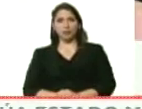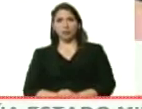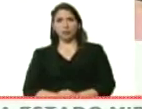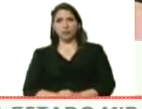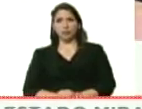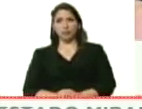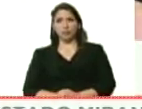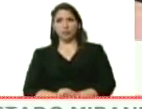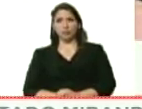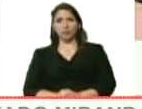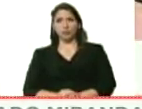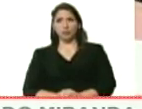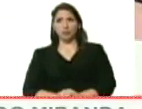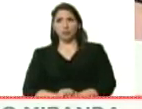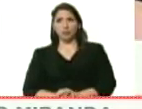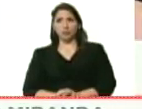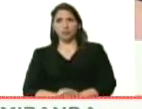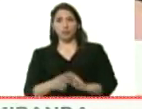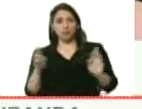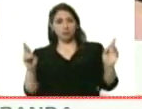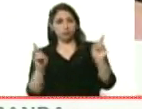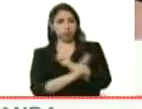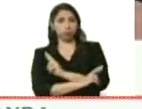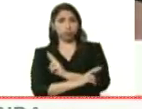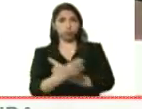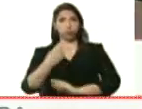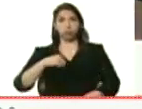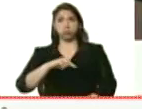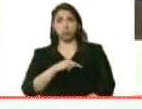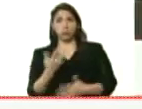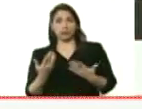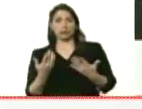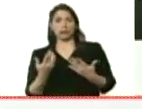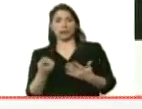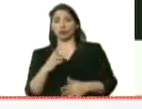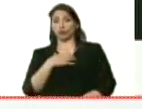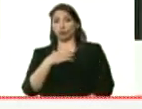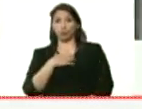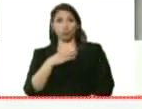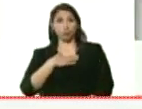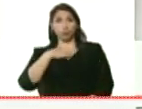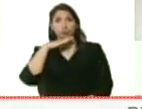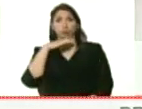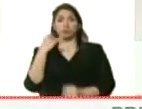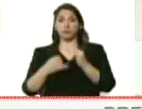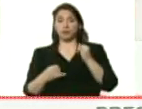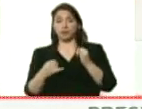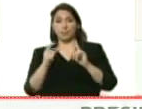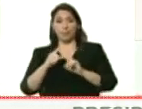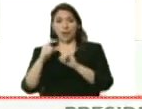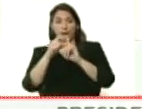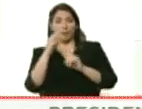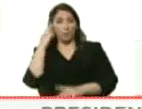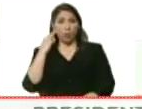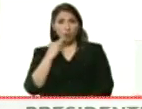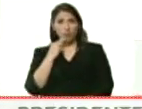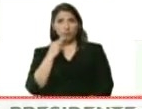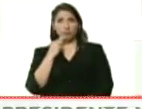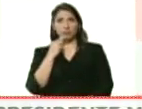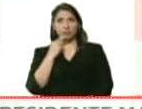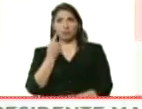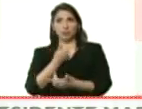se reformarían y nuestra regeneración sería infructuosa. Fin de la cita. Bolívar,